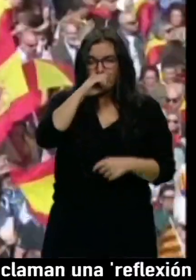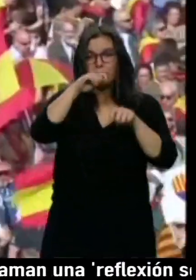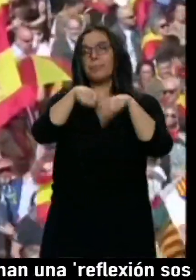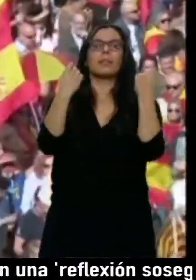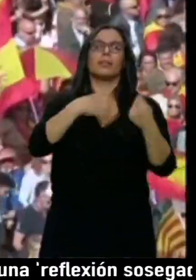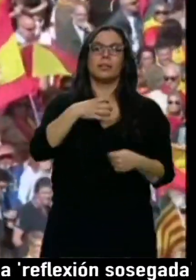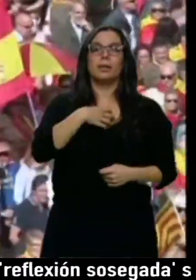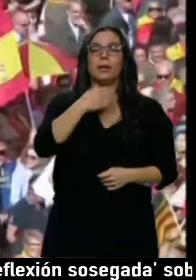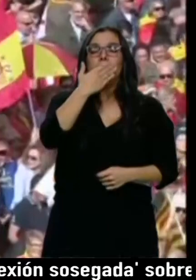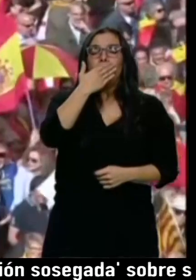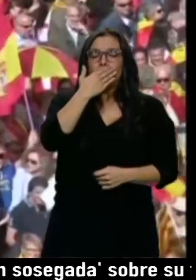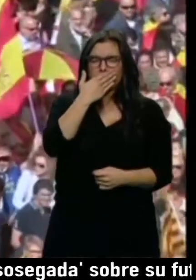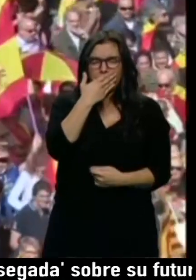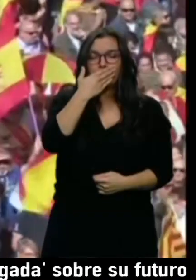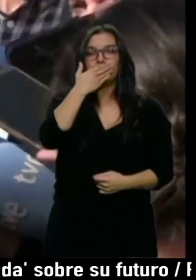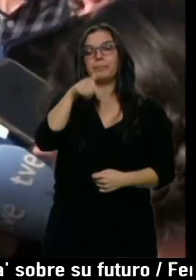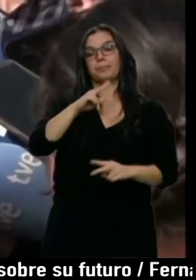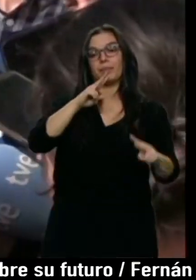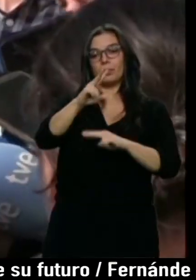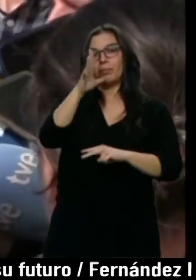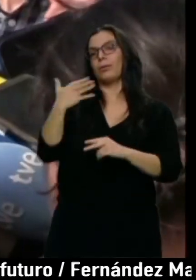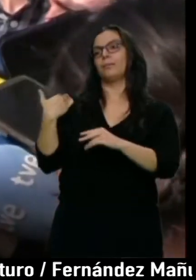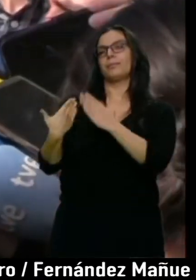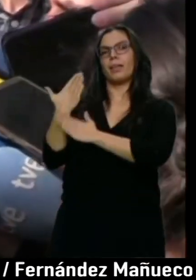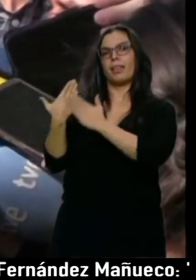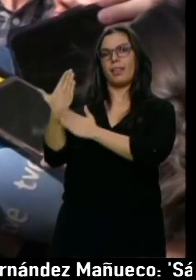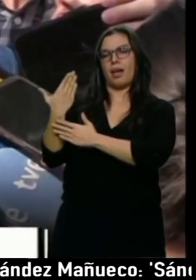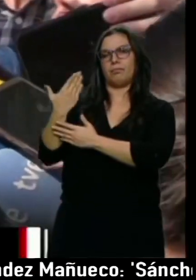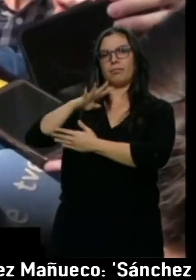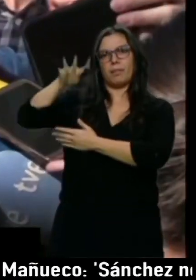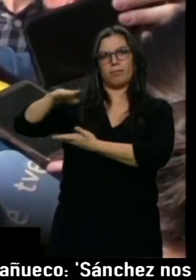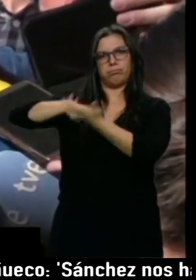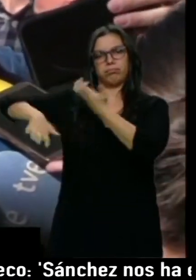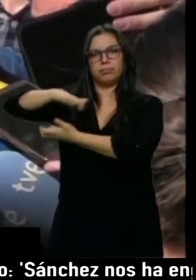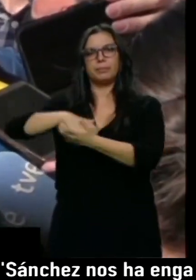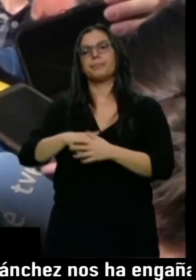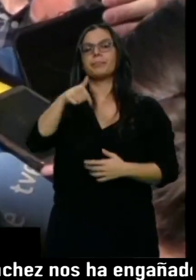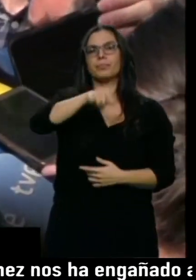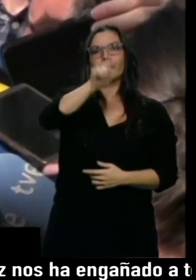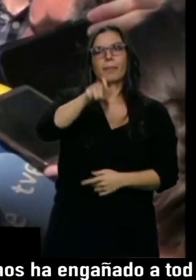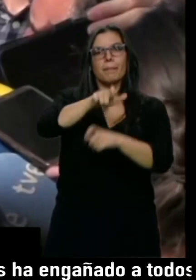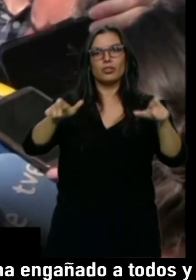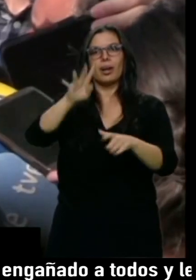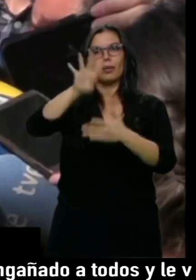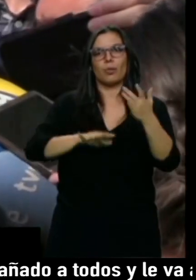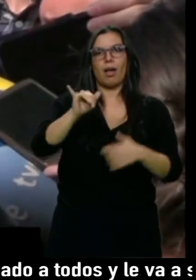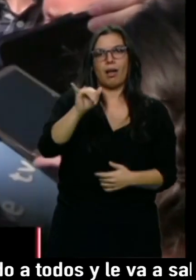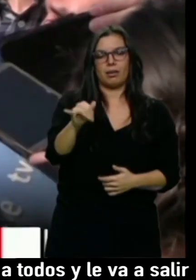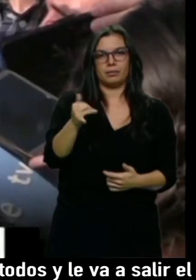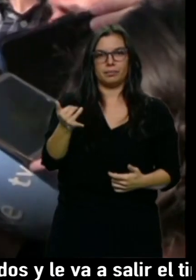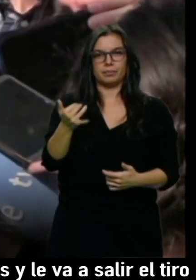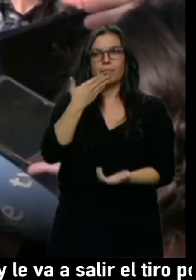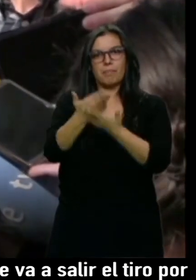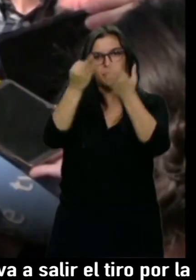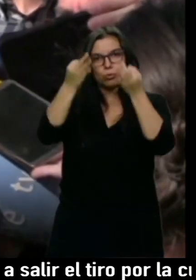independentista de los últimos días. Hoy está el pueblo de Cataluña también aquí y creo, por lo que oímos, que no le están pidiendo justamente eso. El presidente de